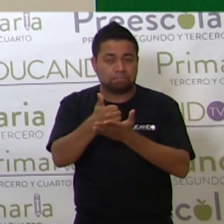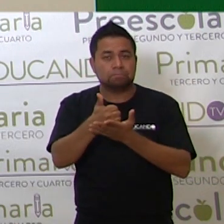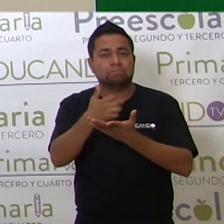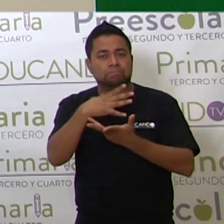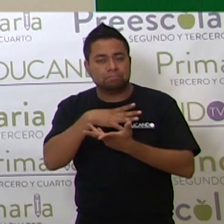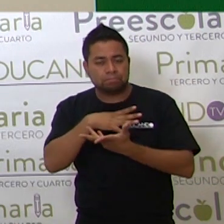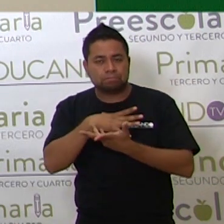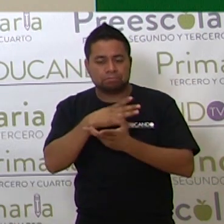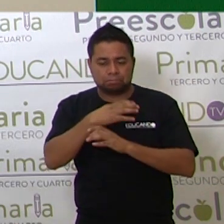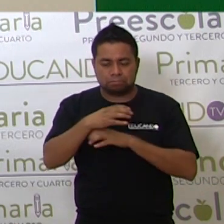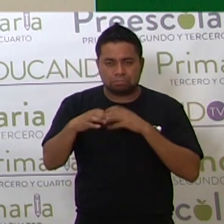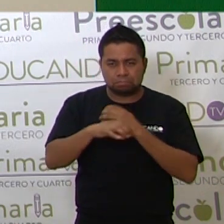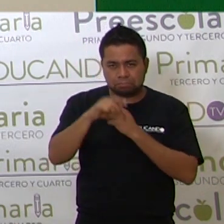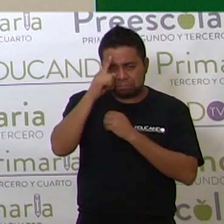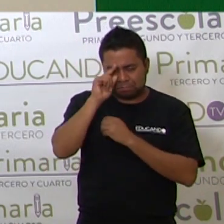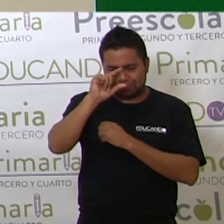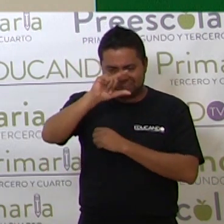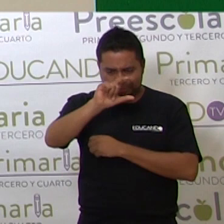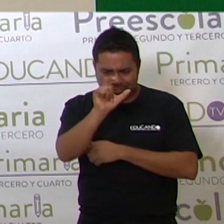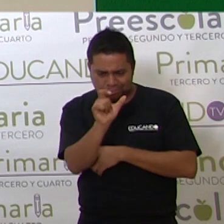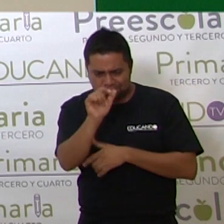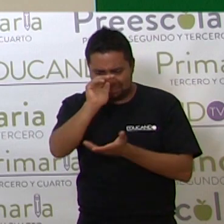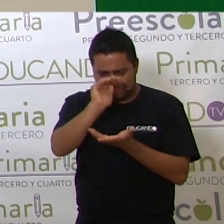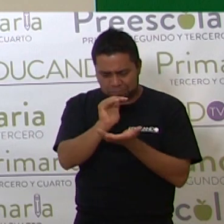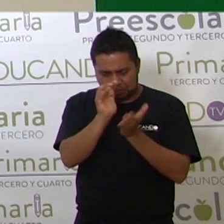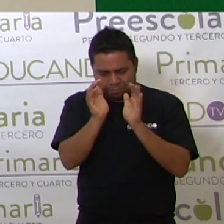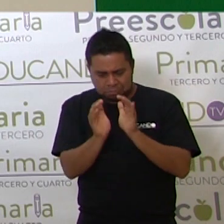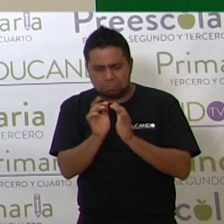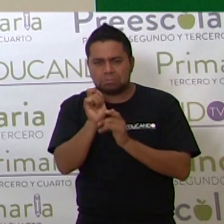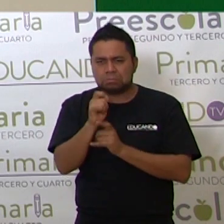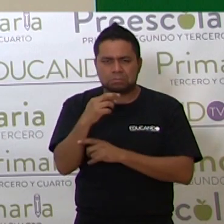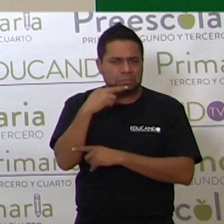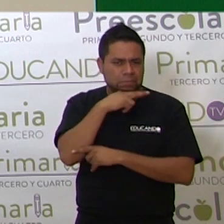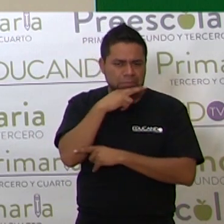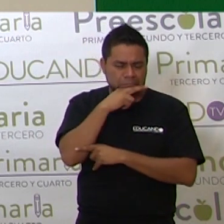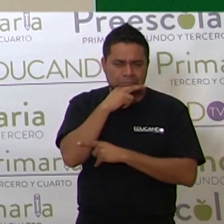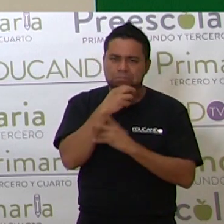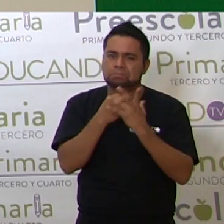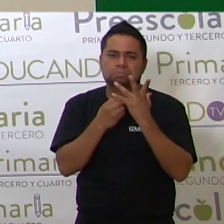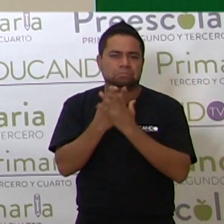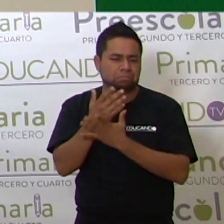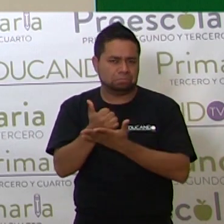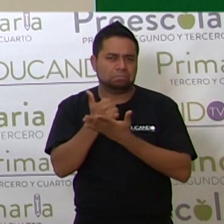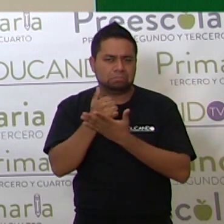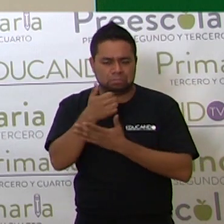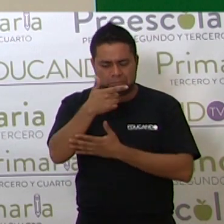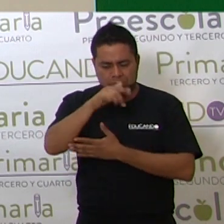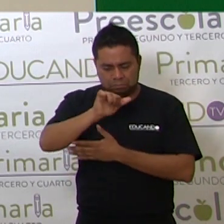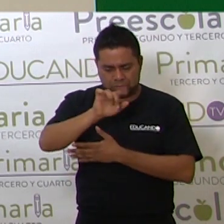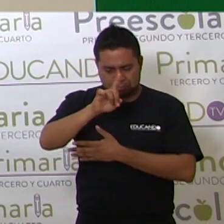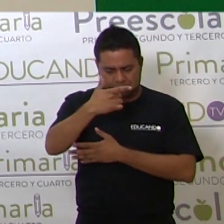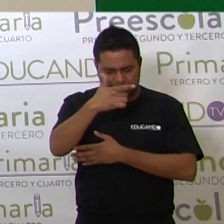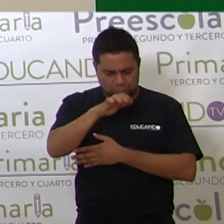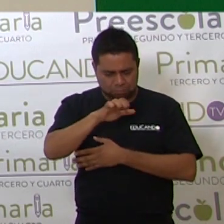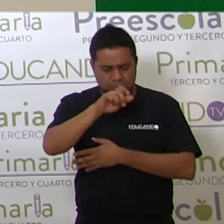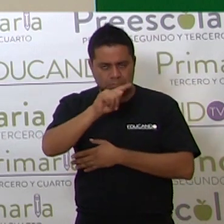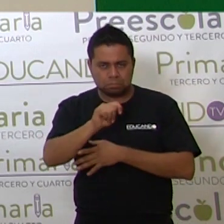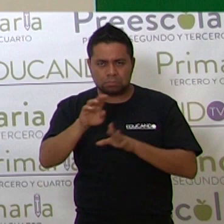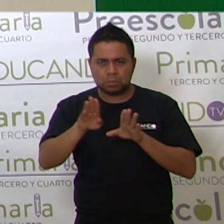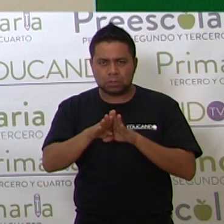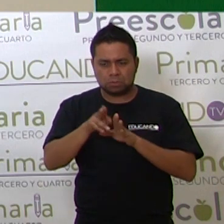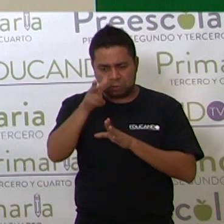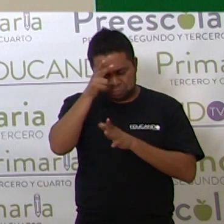o artículos de pequeños tamaños son prácticos y muy novedosos los gadgets suelen tener un diseño más